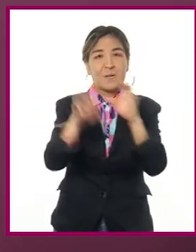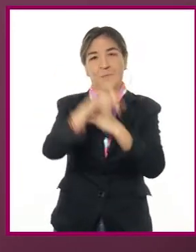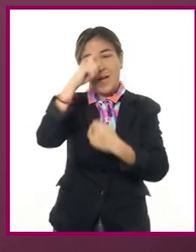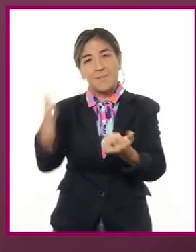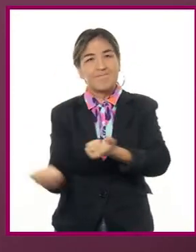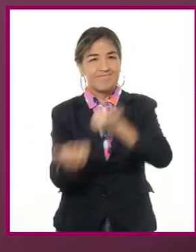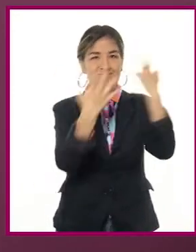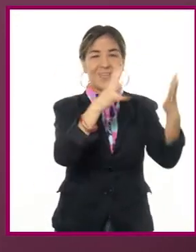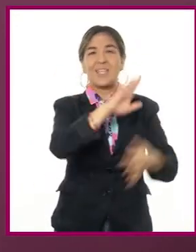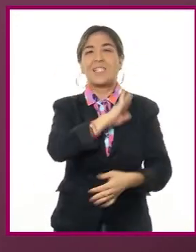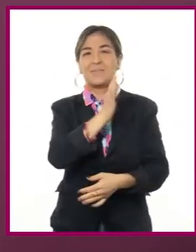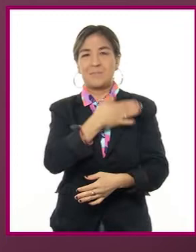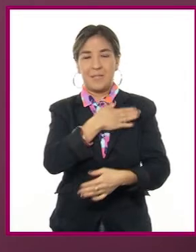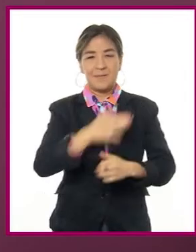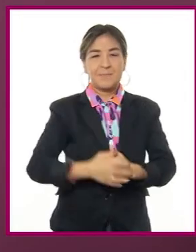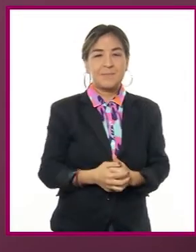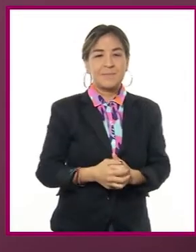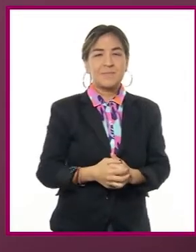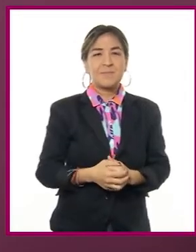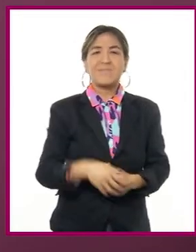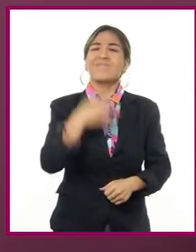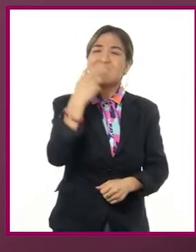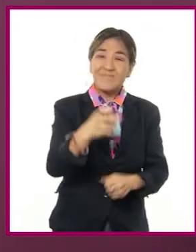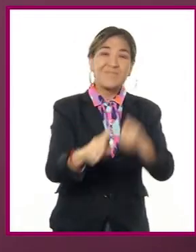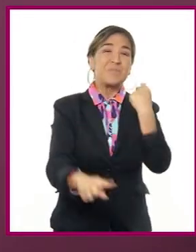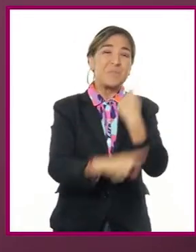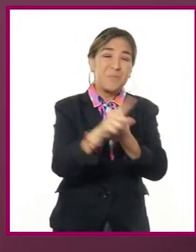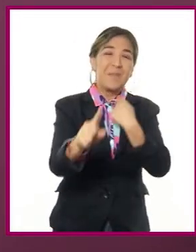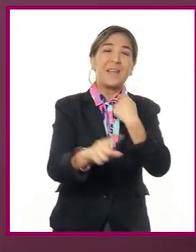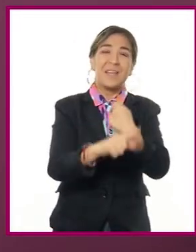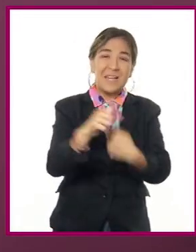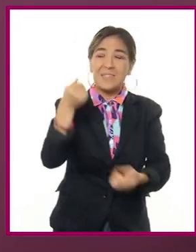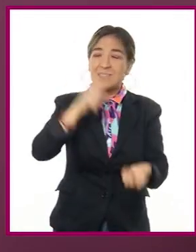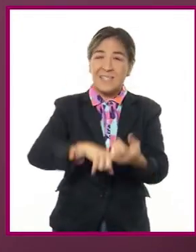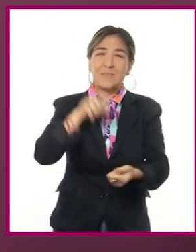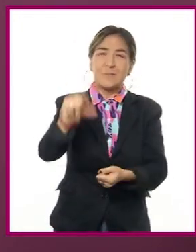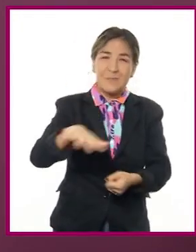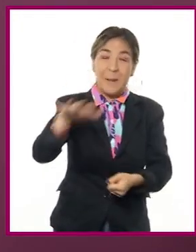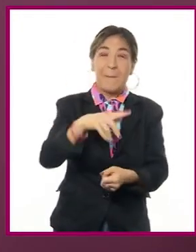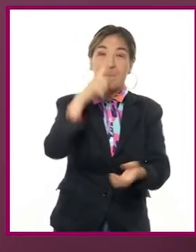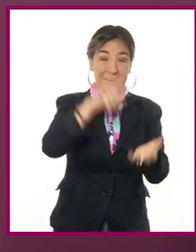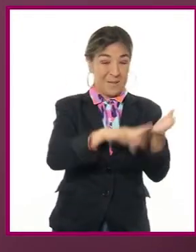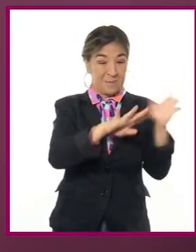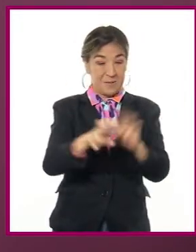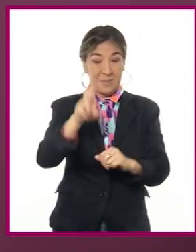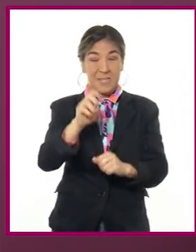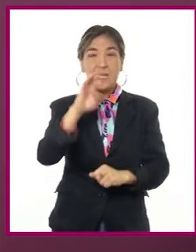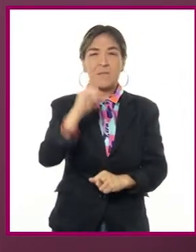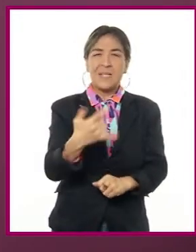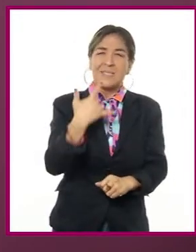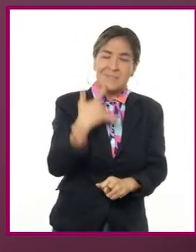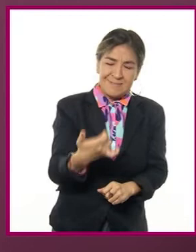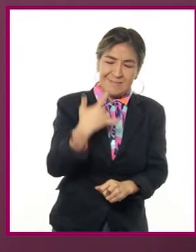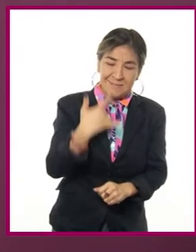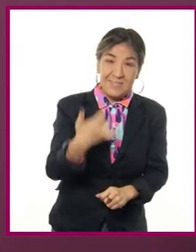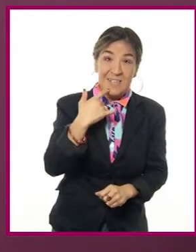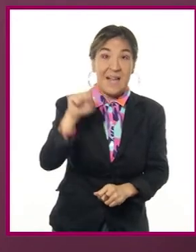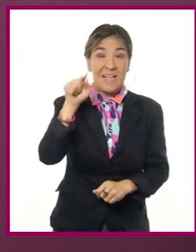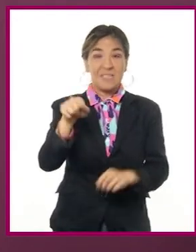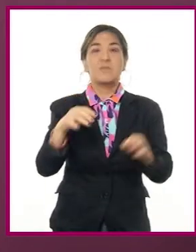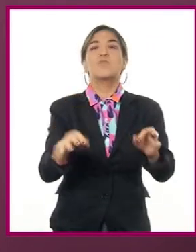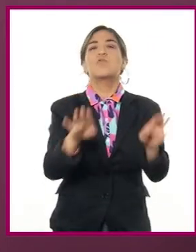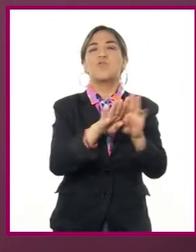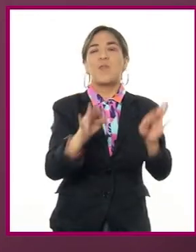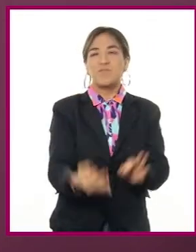España. A pesar de los esfuerzos realizados en 1939, el Frente Popular ganó la guerra y